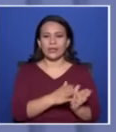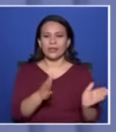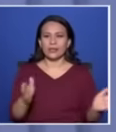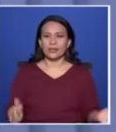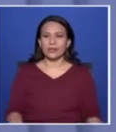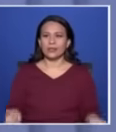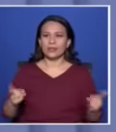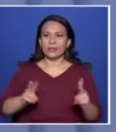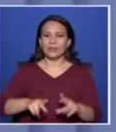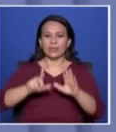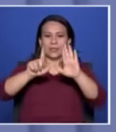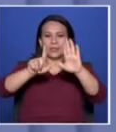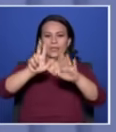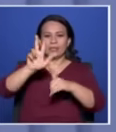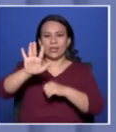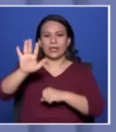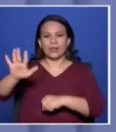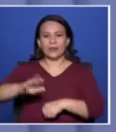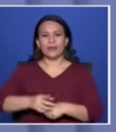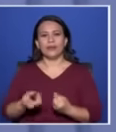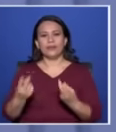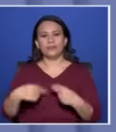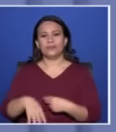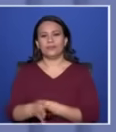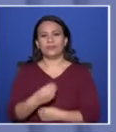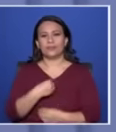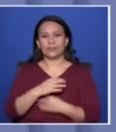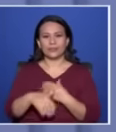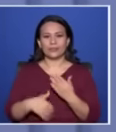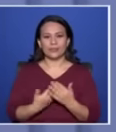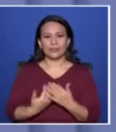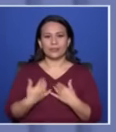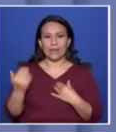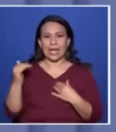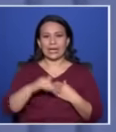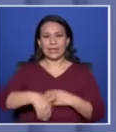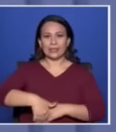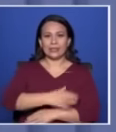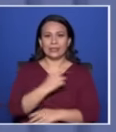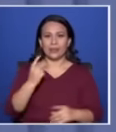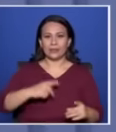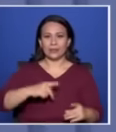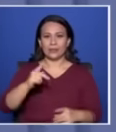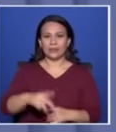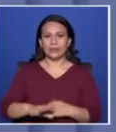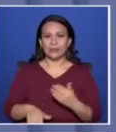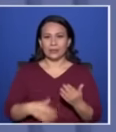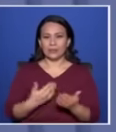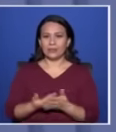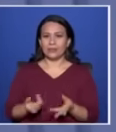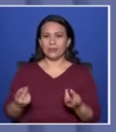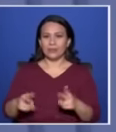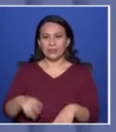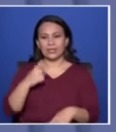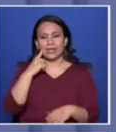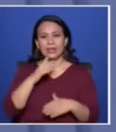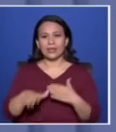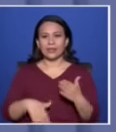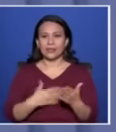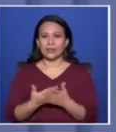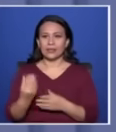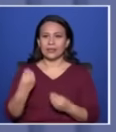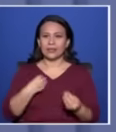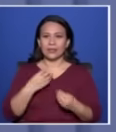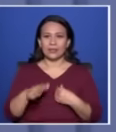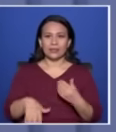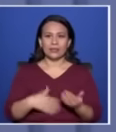35 minutos. Un hombre fue acribillado en medio de una calle del suburbio de Guayaquil. La víctima fue interceptada por sicarios en moto que le